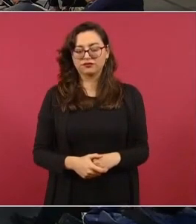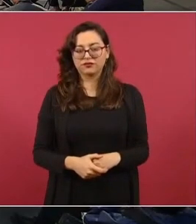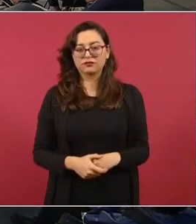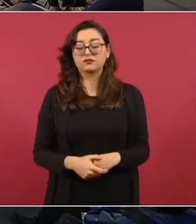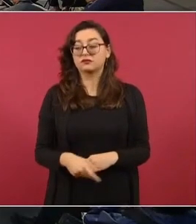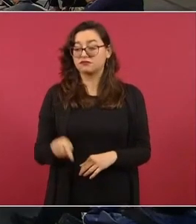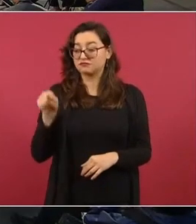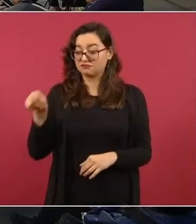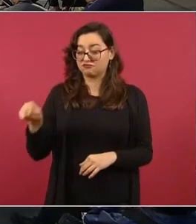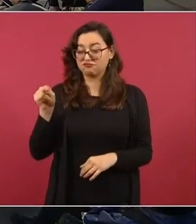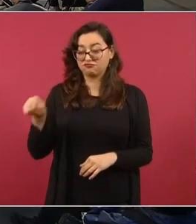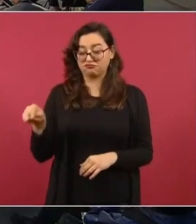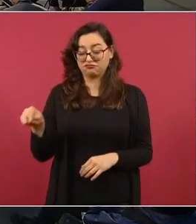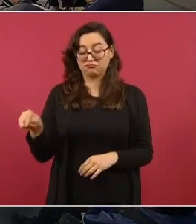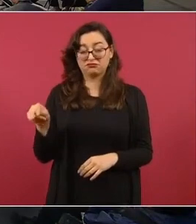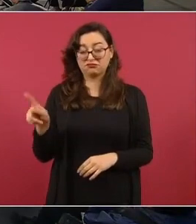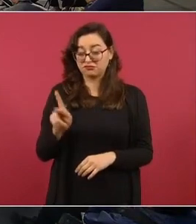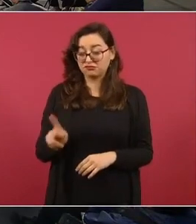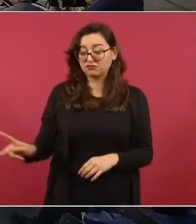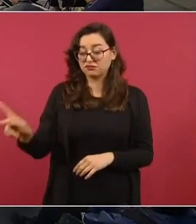Acumal lo quemó Huerta.